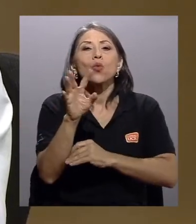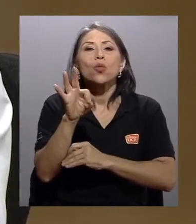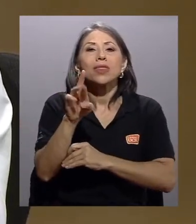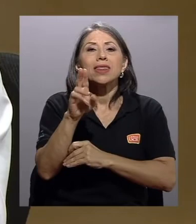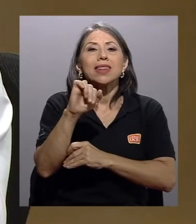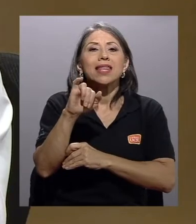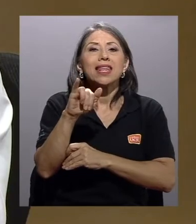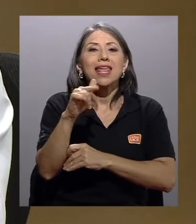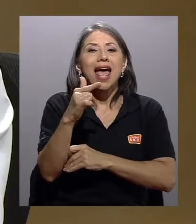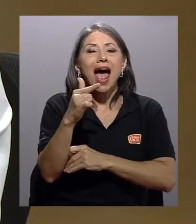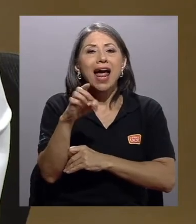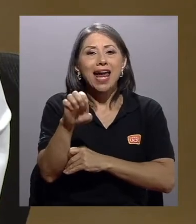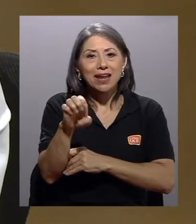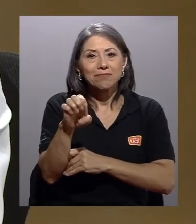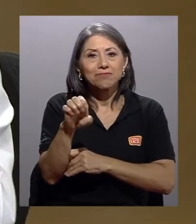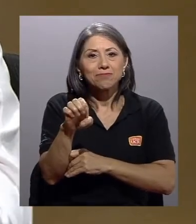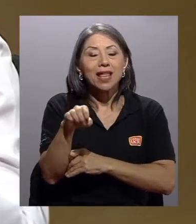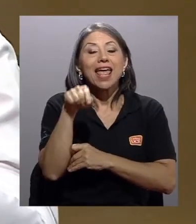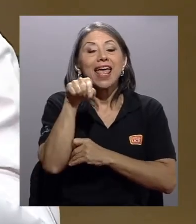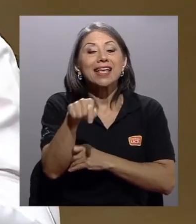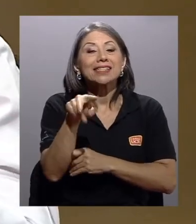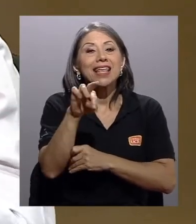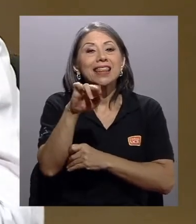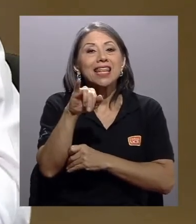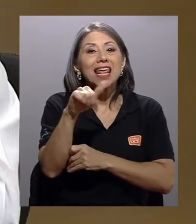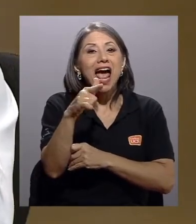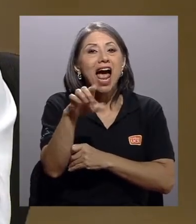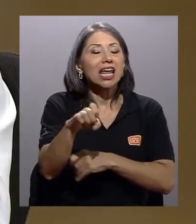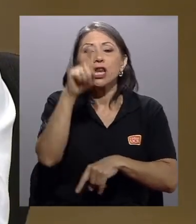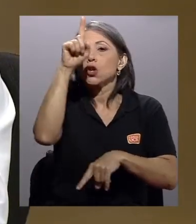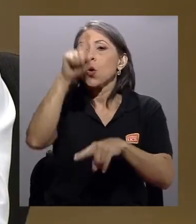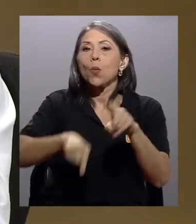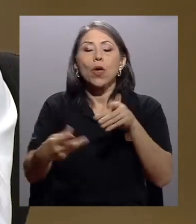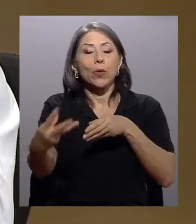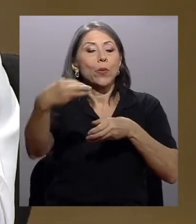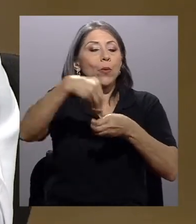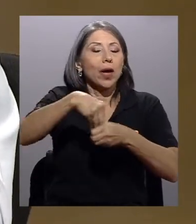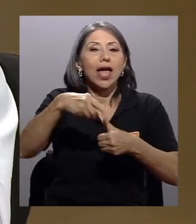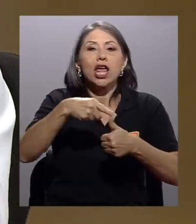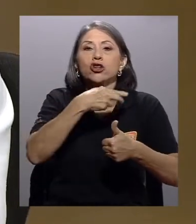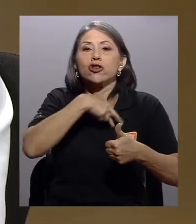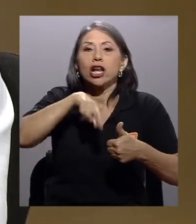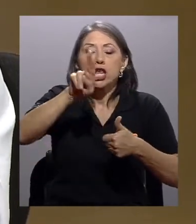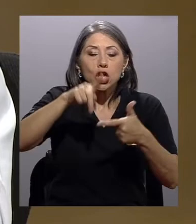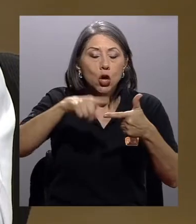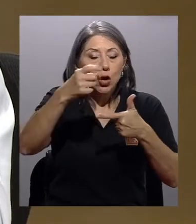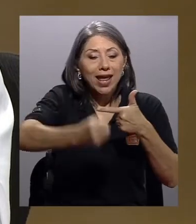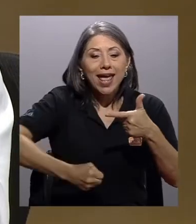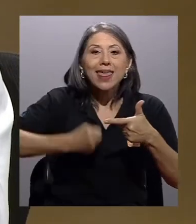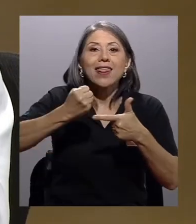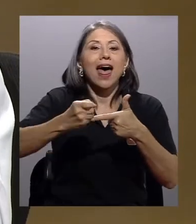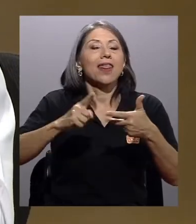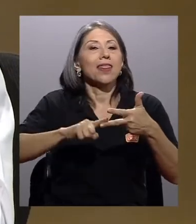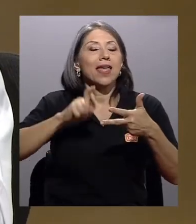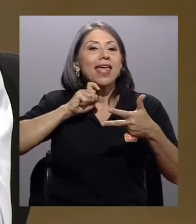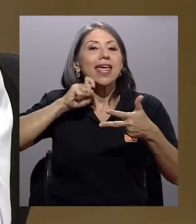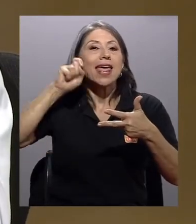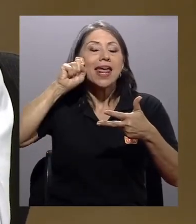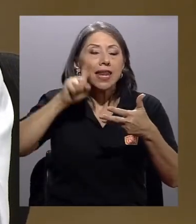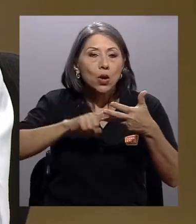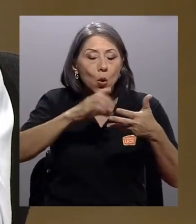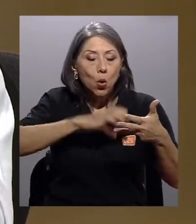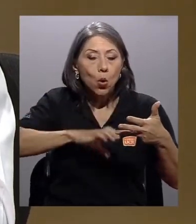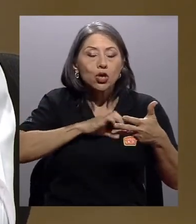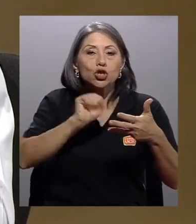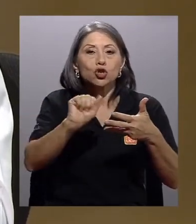una clasificación que oriente sobre aspectos como la religión de la persona, la edad, el género,